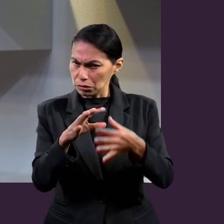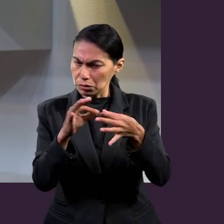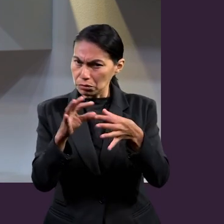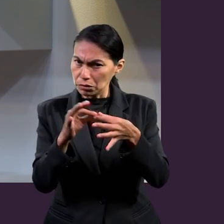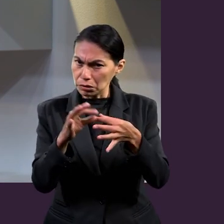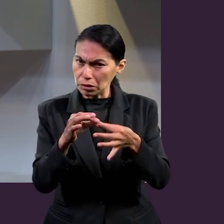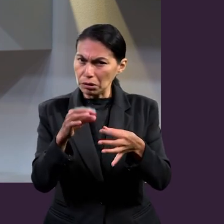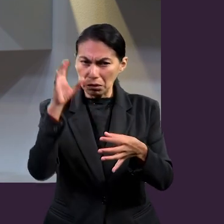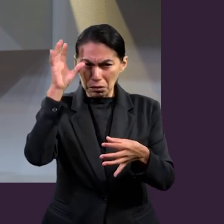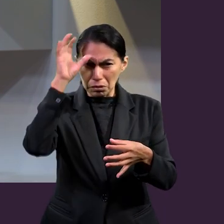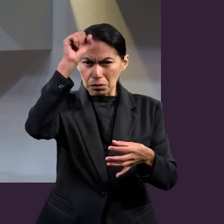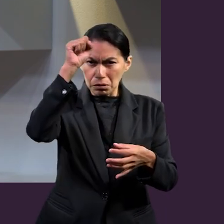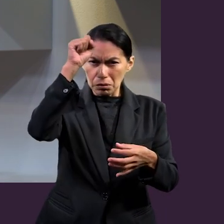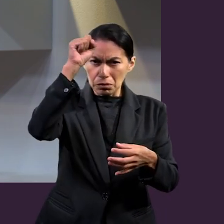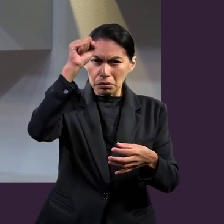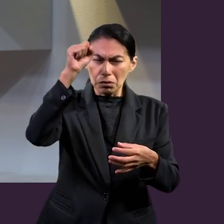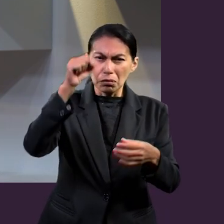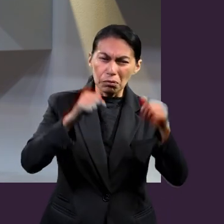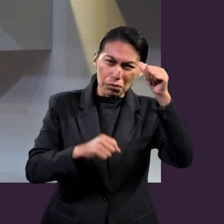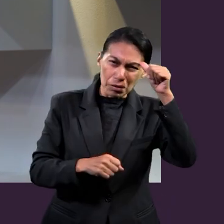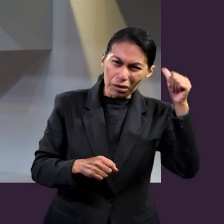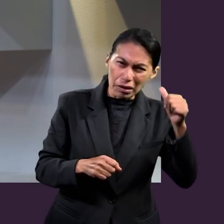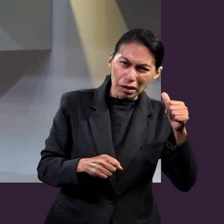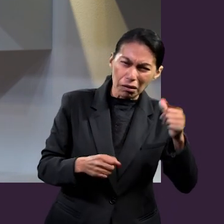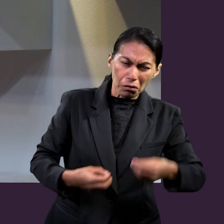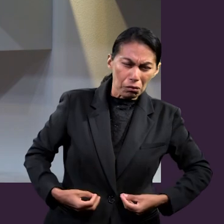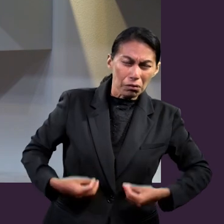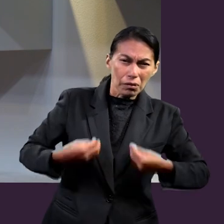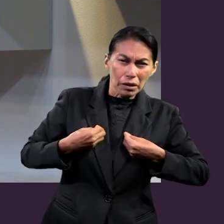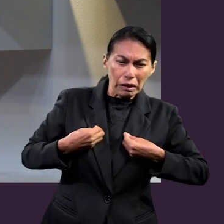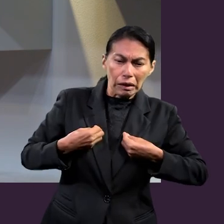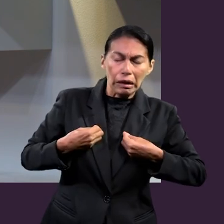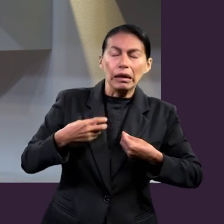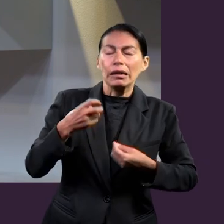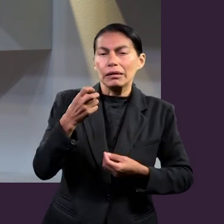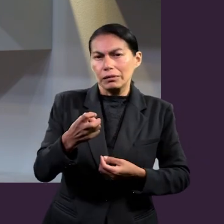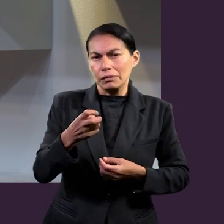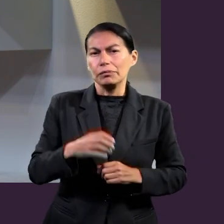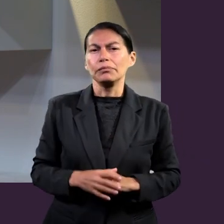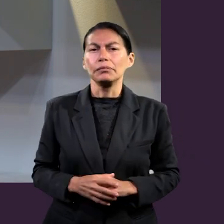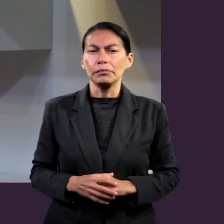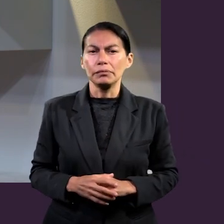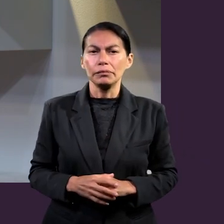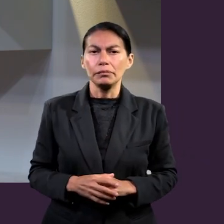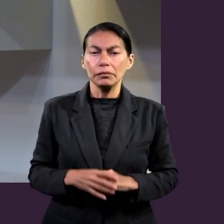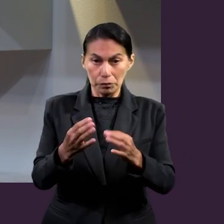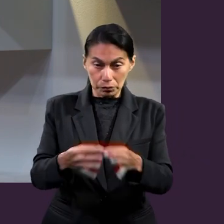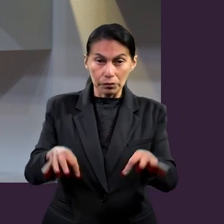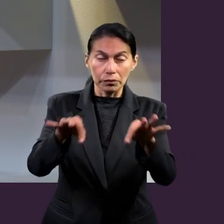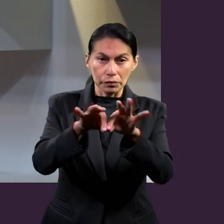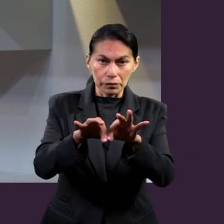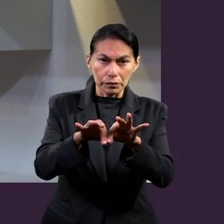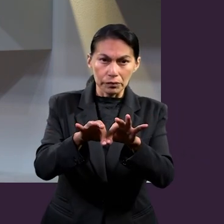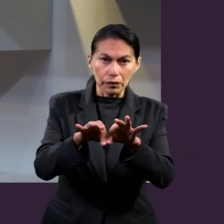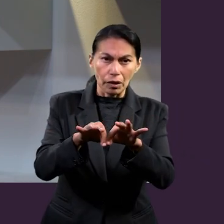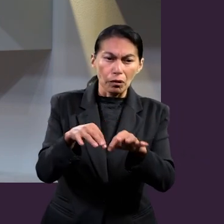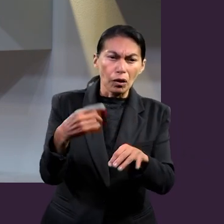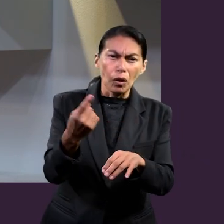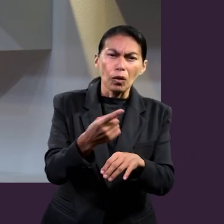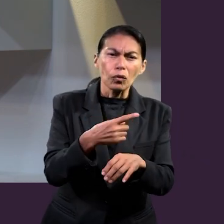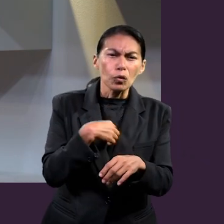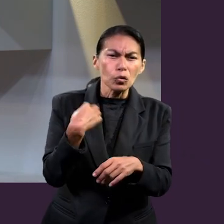concepto del pecado, esta manera de vivir, de tener el pecado como una